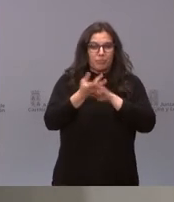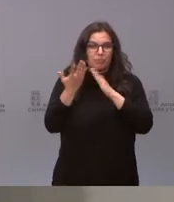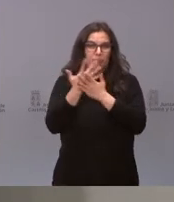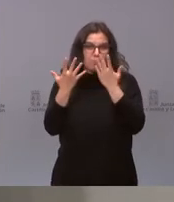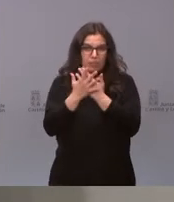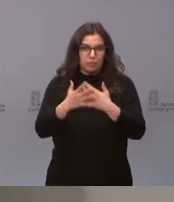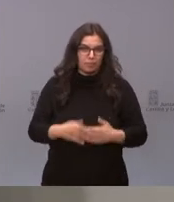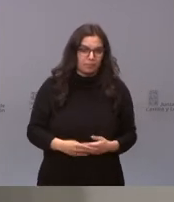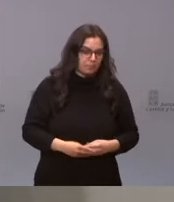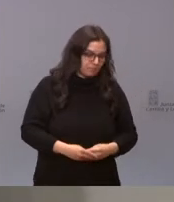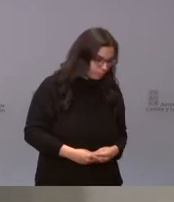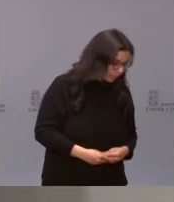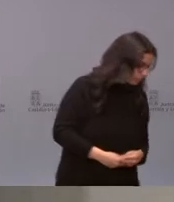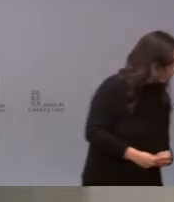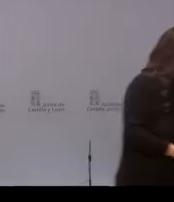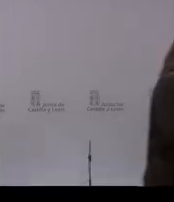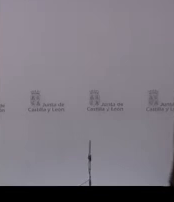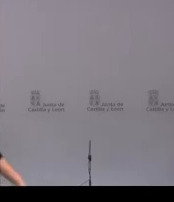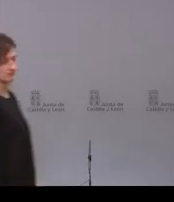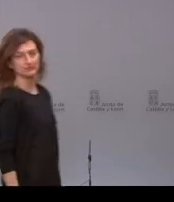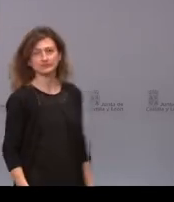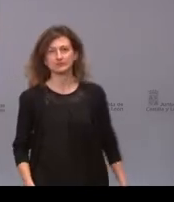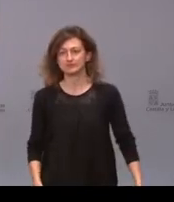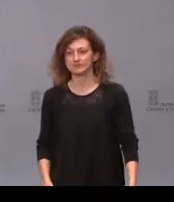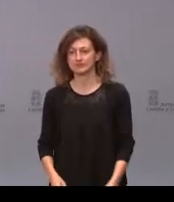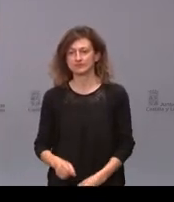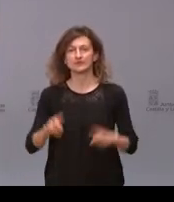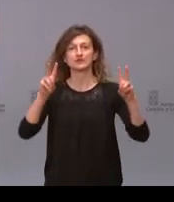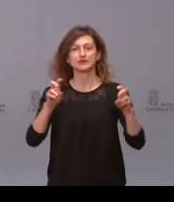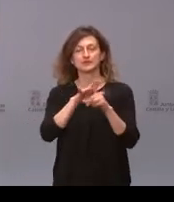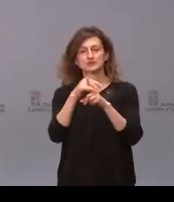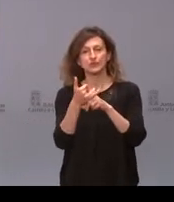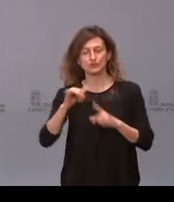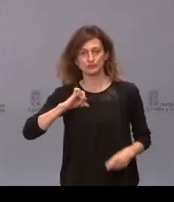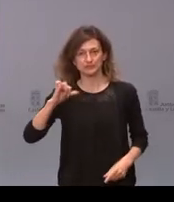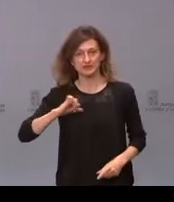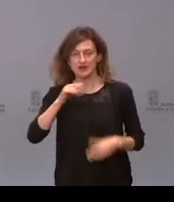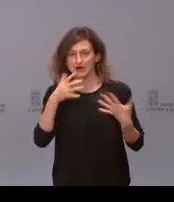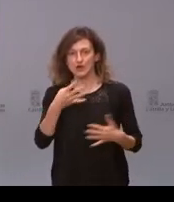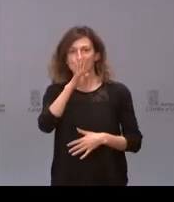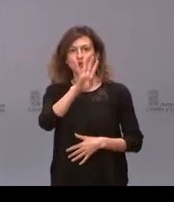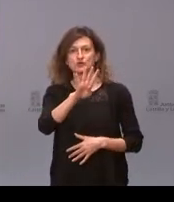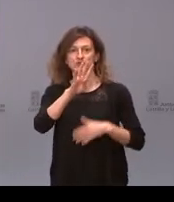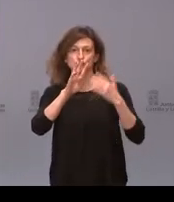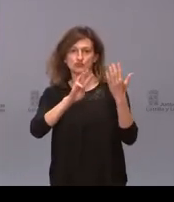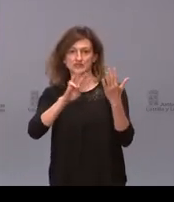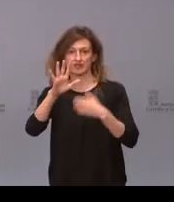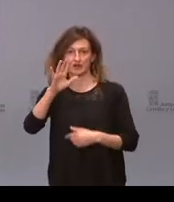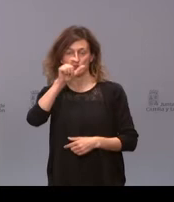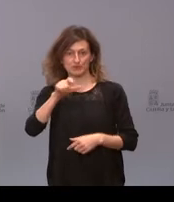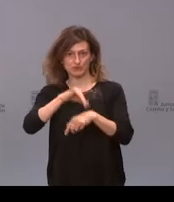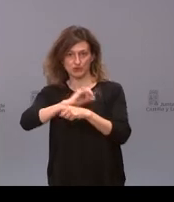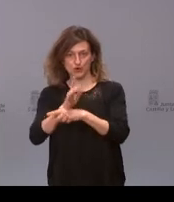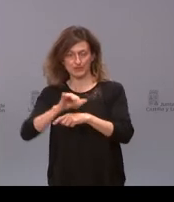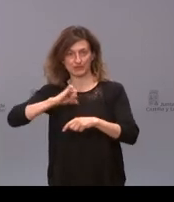en cuanto a la situación hospitalaria decir que en estos momentos tenemos cuatrocientos ochenta y cinco pacientes que están